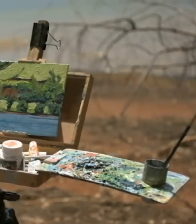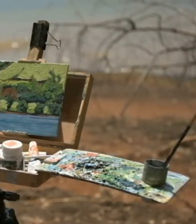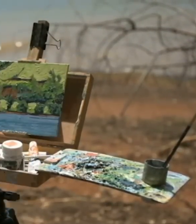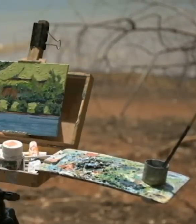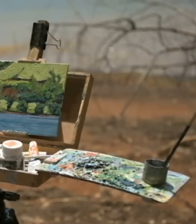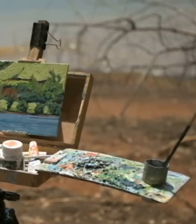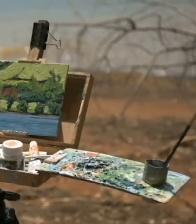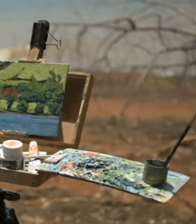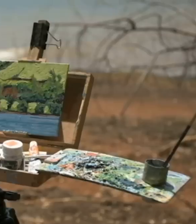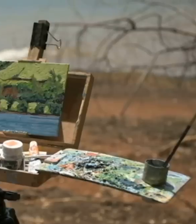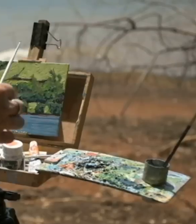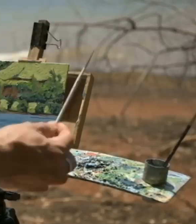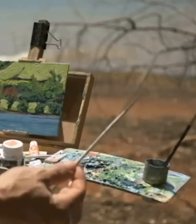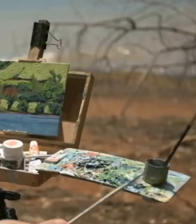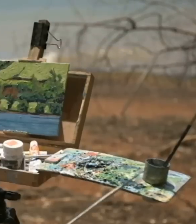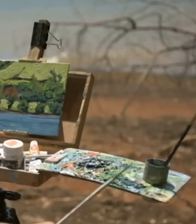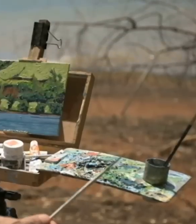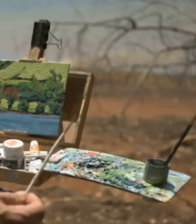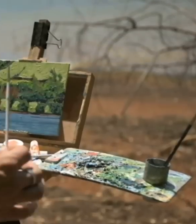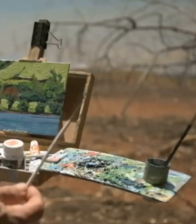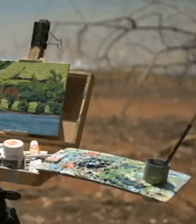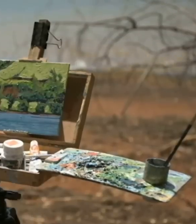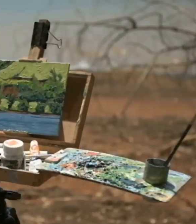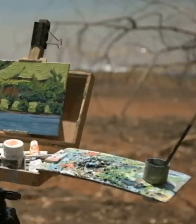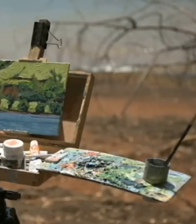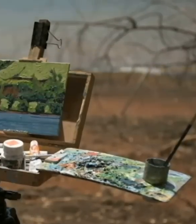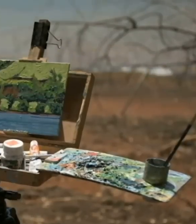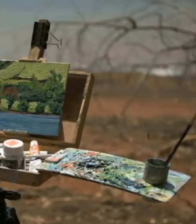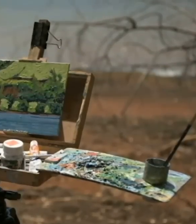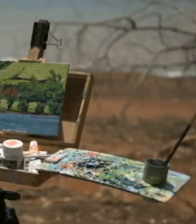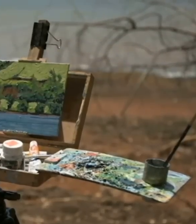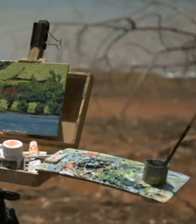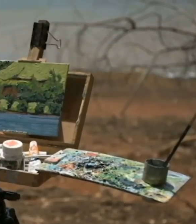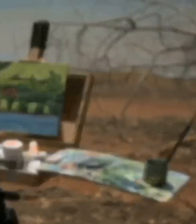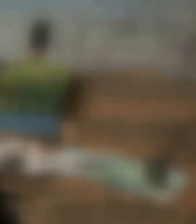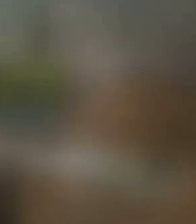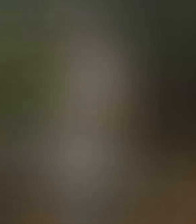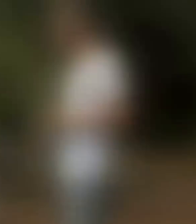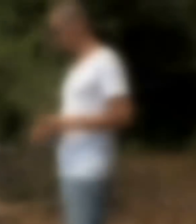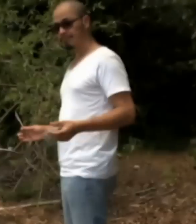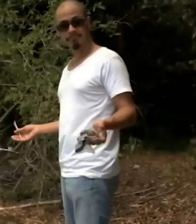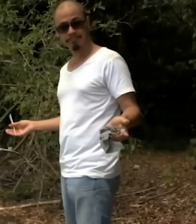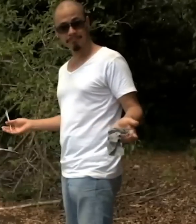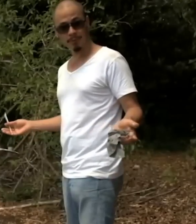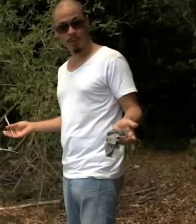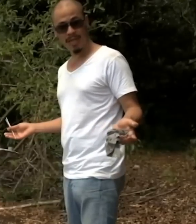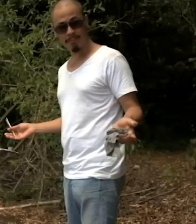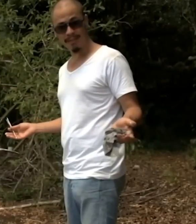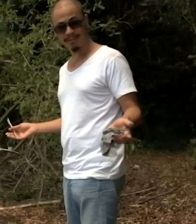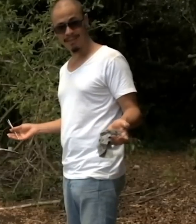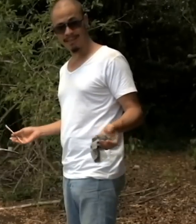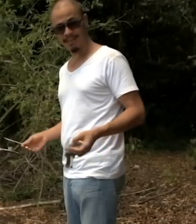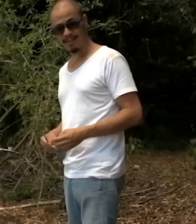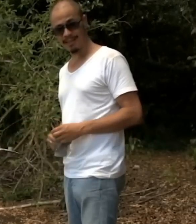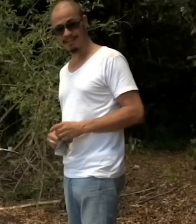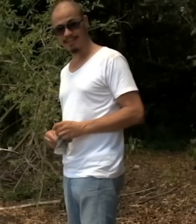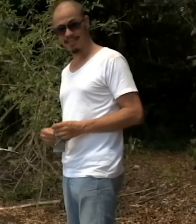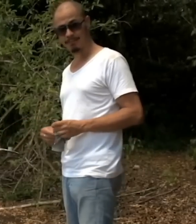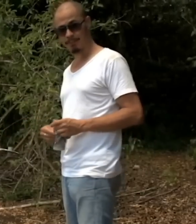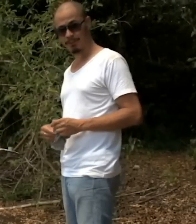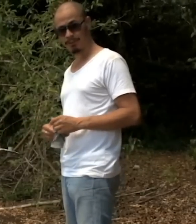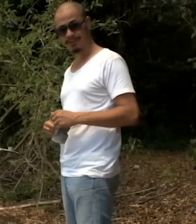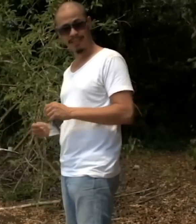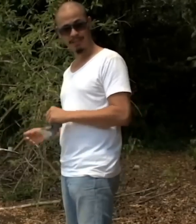20 pintores que visitarán las comunidades de Líbano y Tronadora cerca del lago Arenal para precisamente capturar